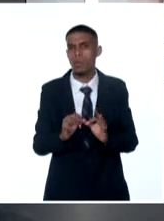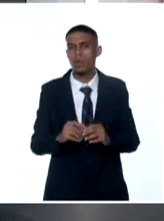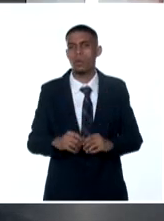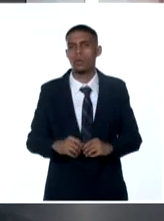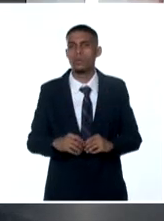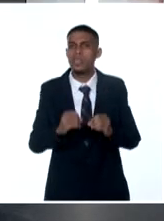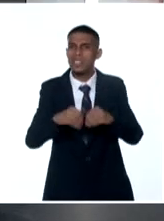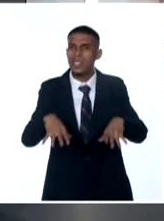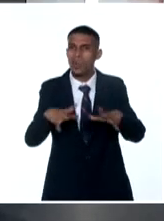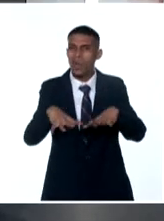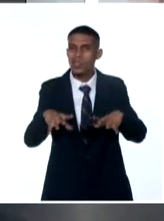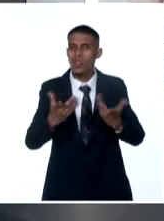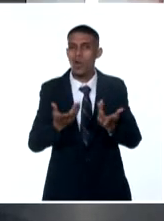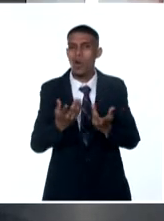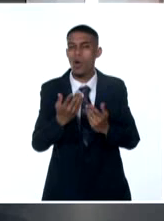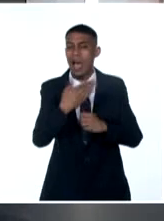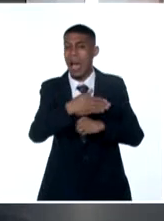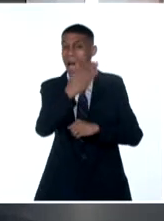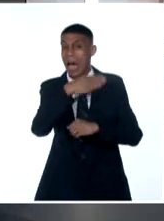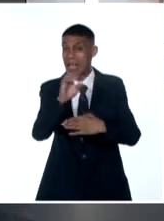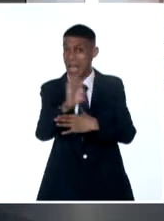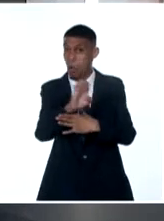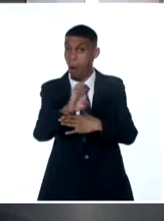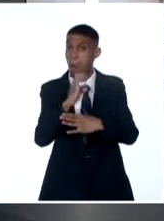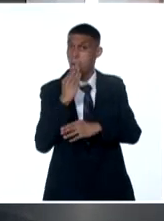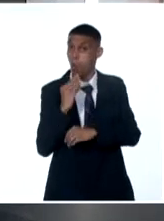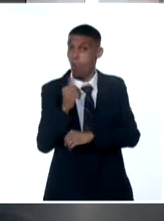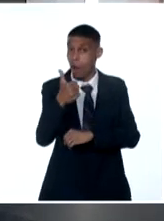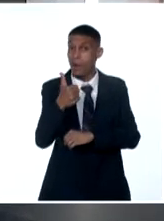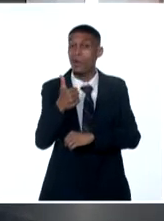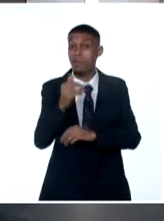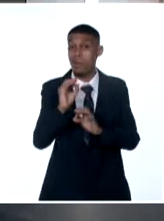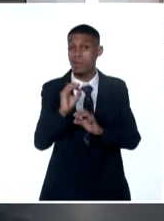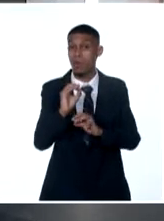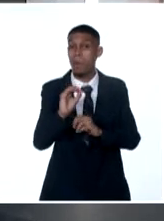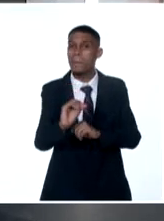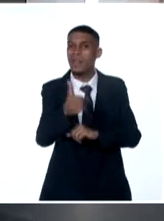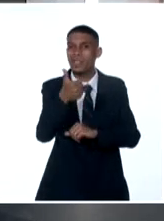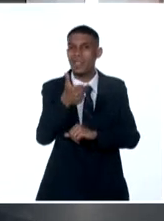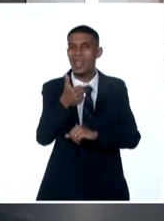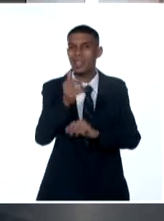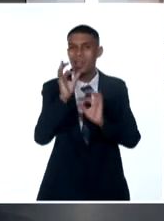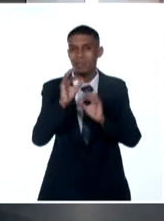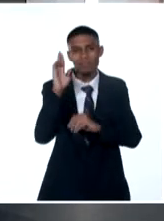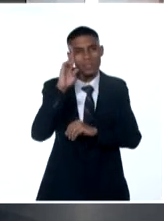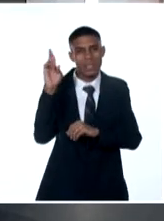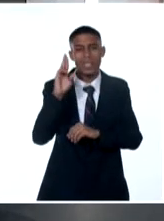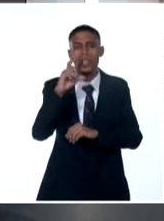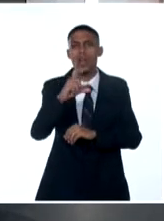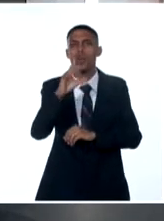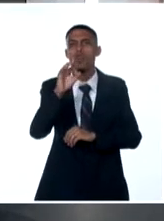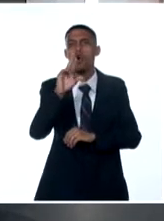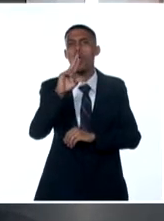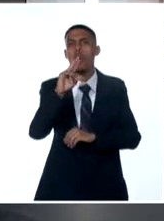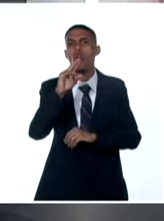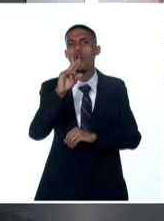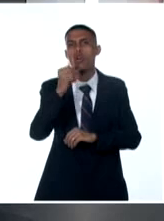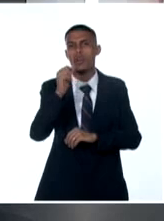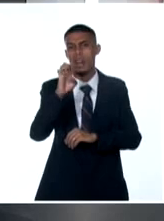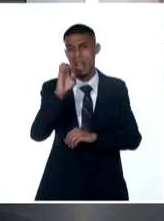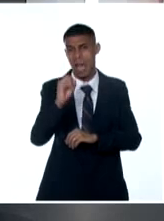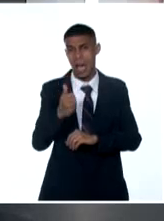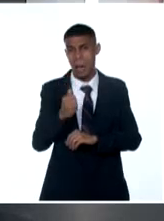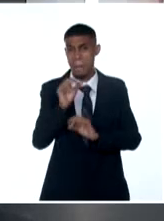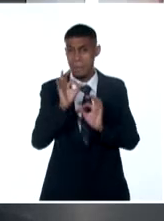aquel país que logró tanto durante el gobierno de Correa y que ahora ha devenido en una base de operaciones para mafias